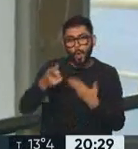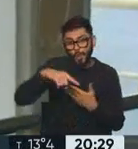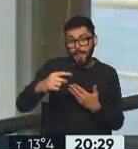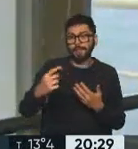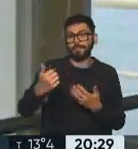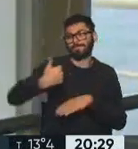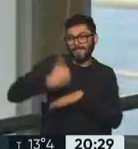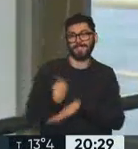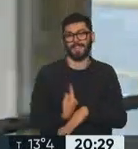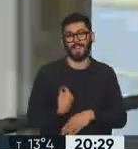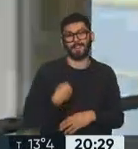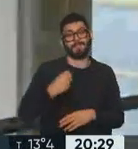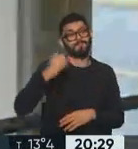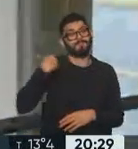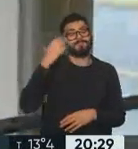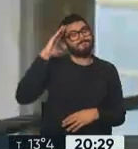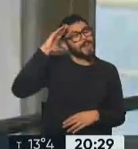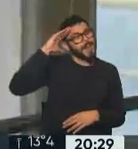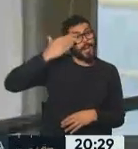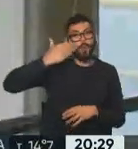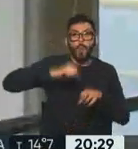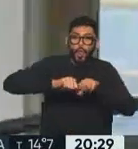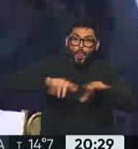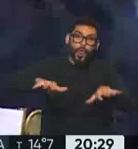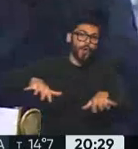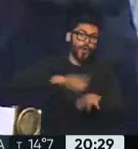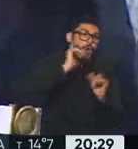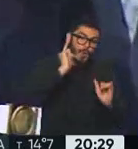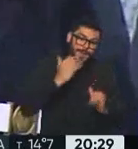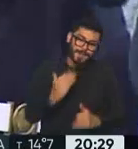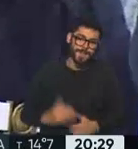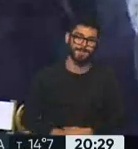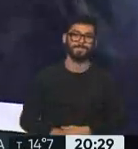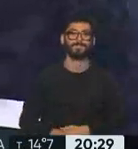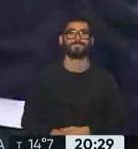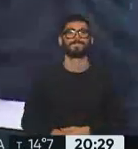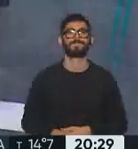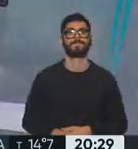extensivo este recuerdo para todas nuestras generaciones.